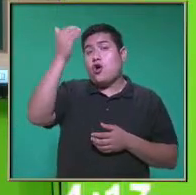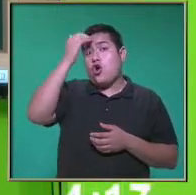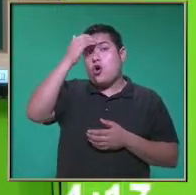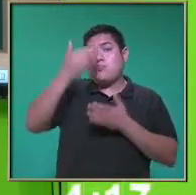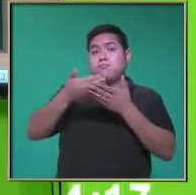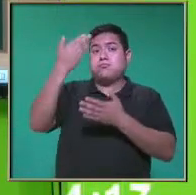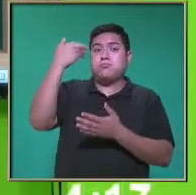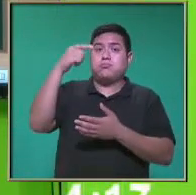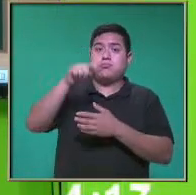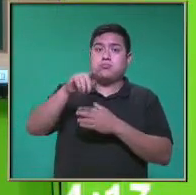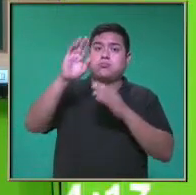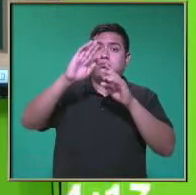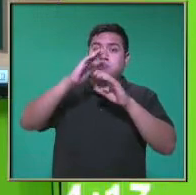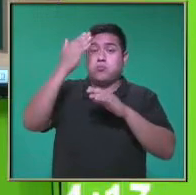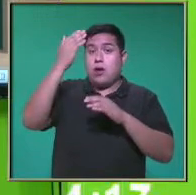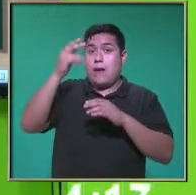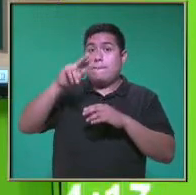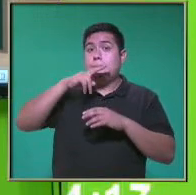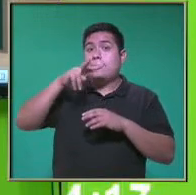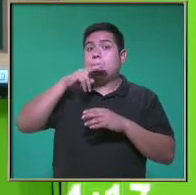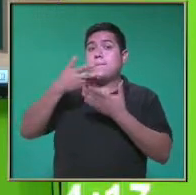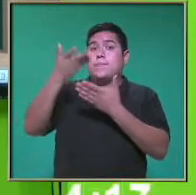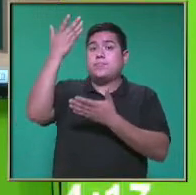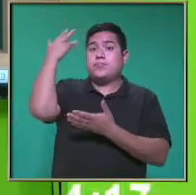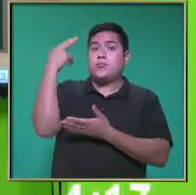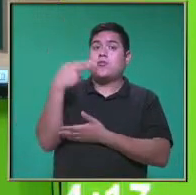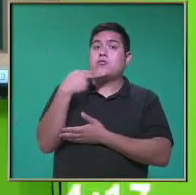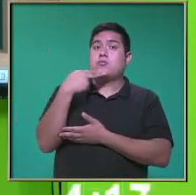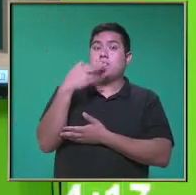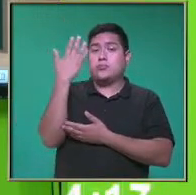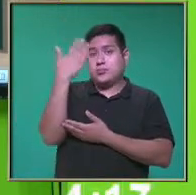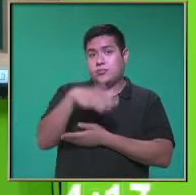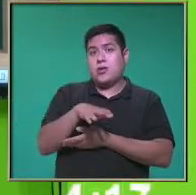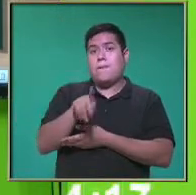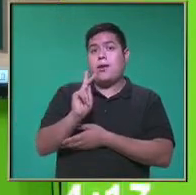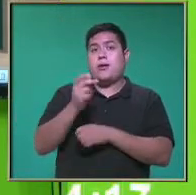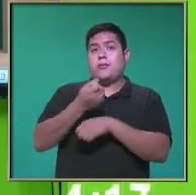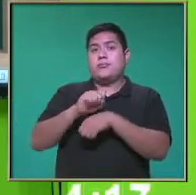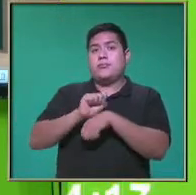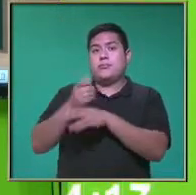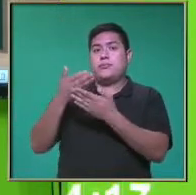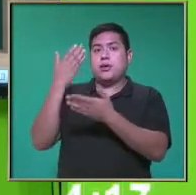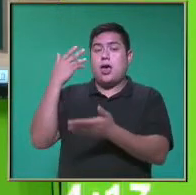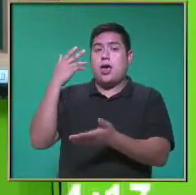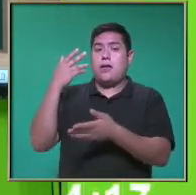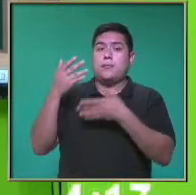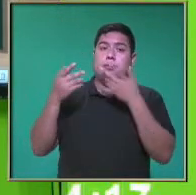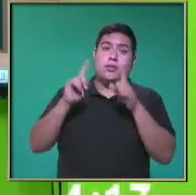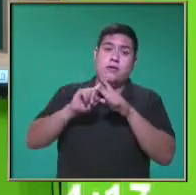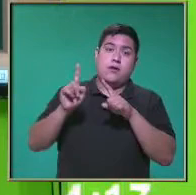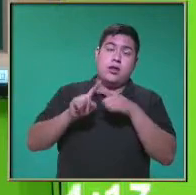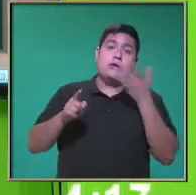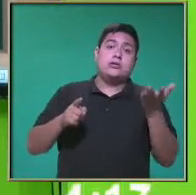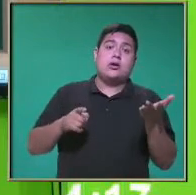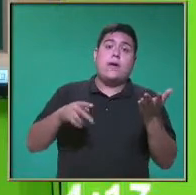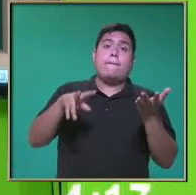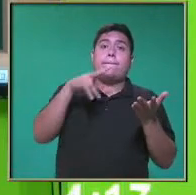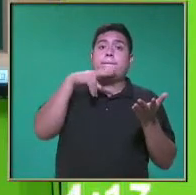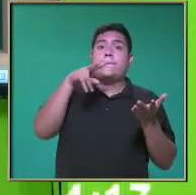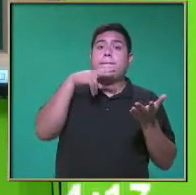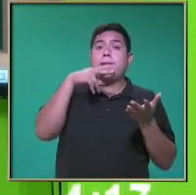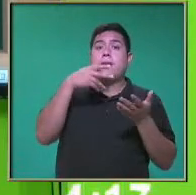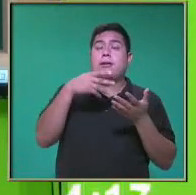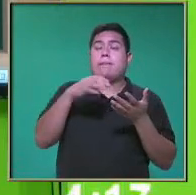previos tú ya sabes utilizar el tiempo pasado. Pero aparte, la semana pasada vimos la diferencia entre Simple Past Tense y